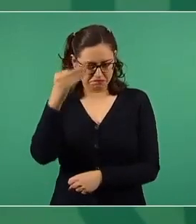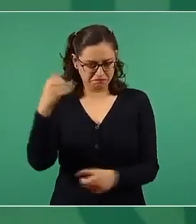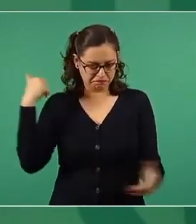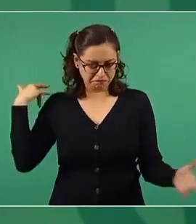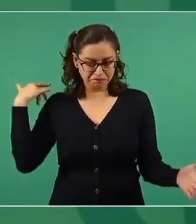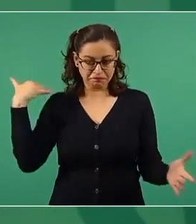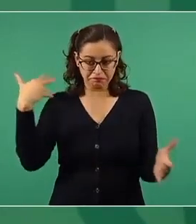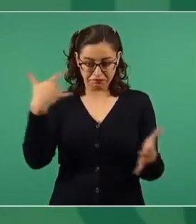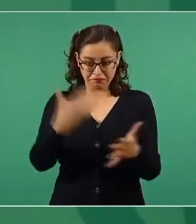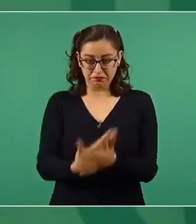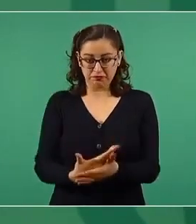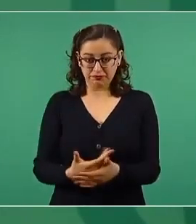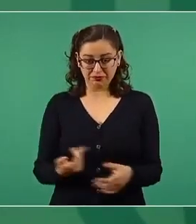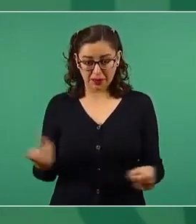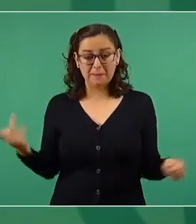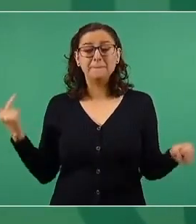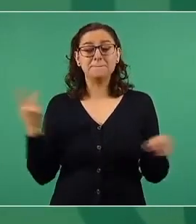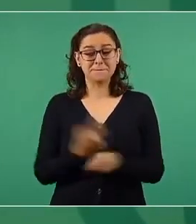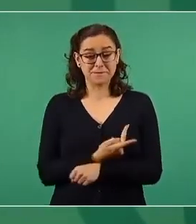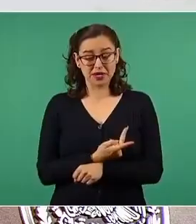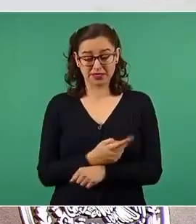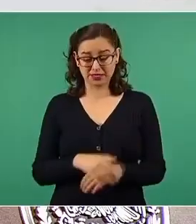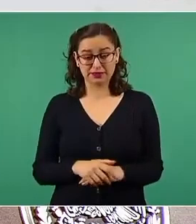Y hay todavía